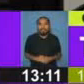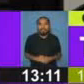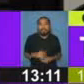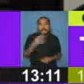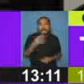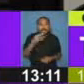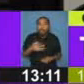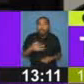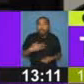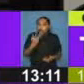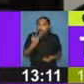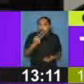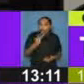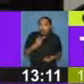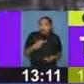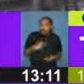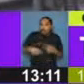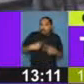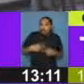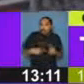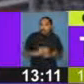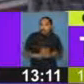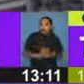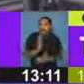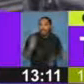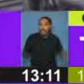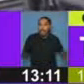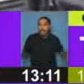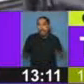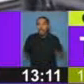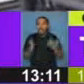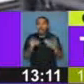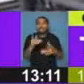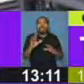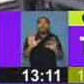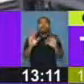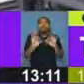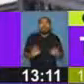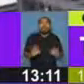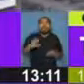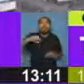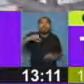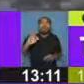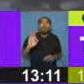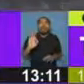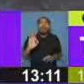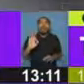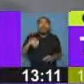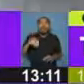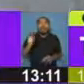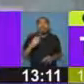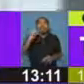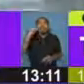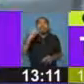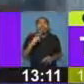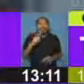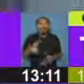seguir avanzando con con el proyecto de promas que es el programa de mejora de la calidad